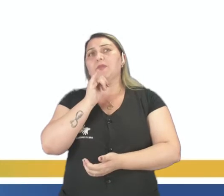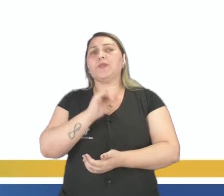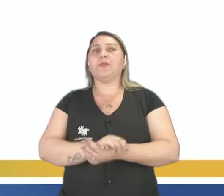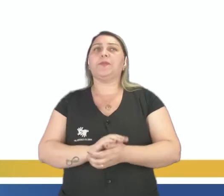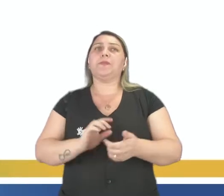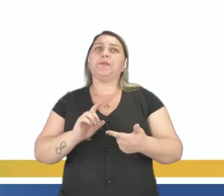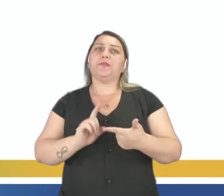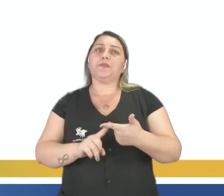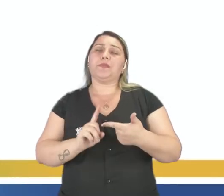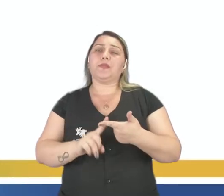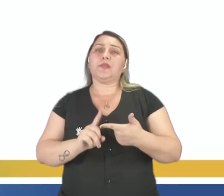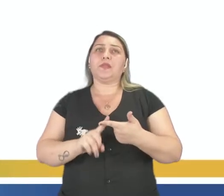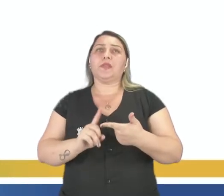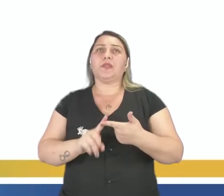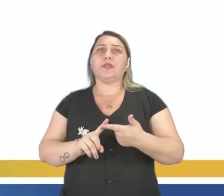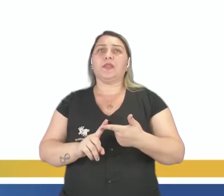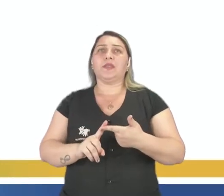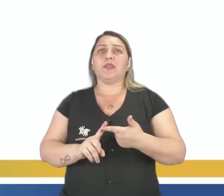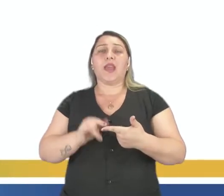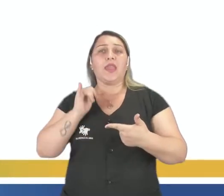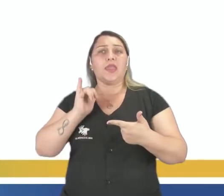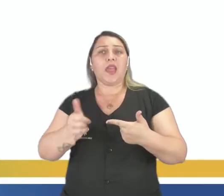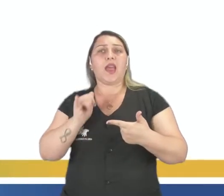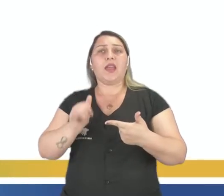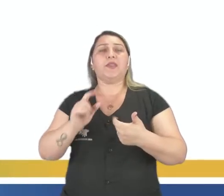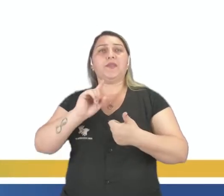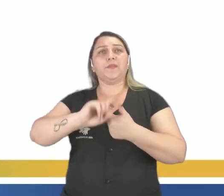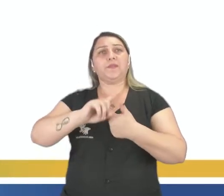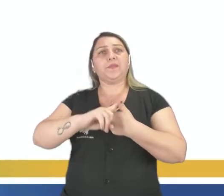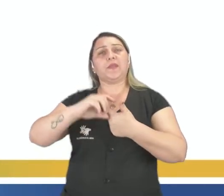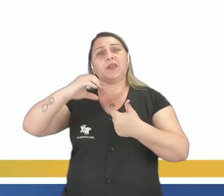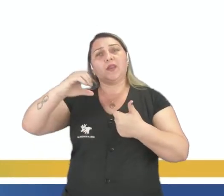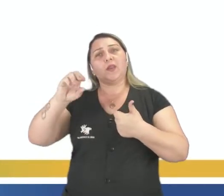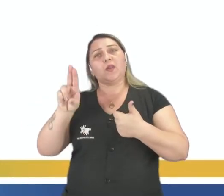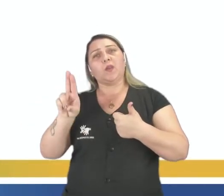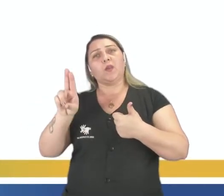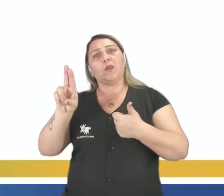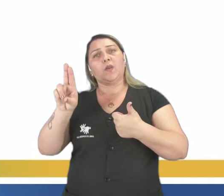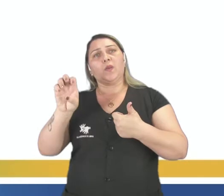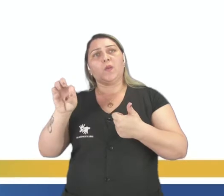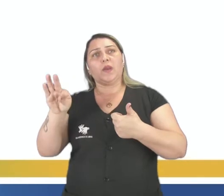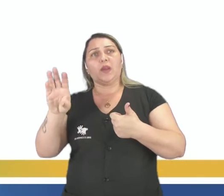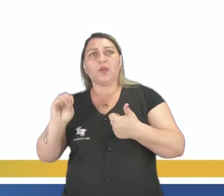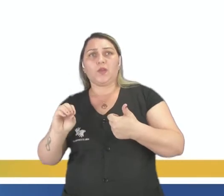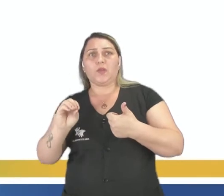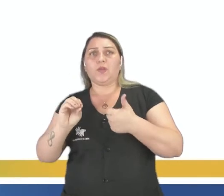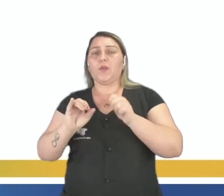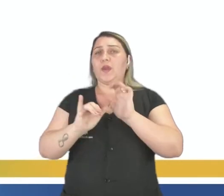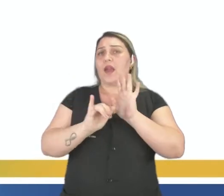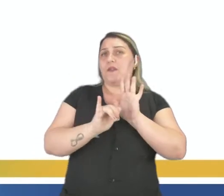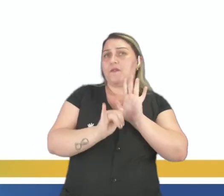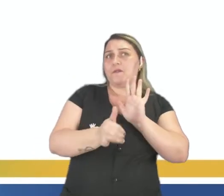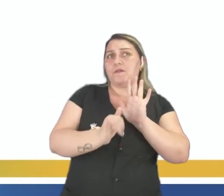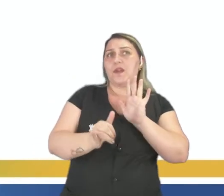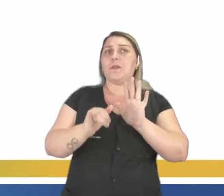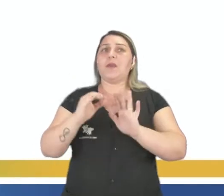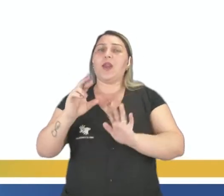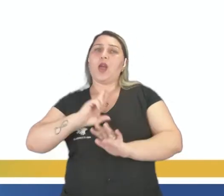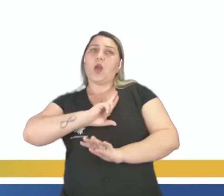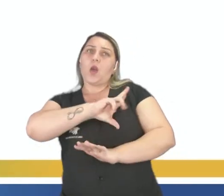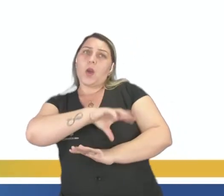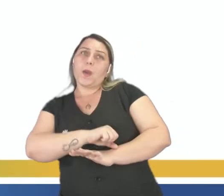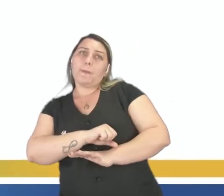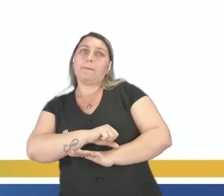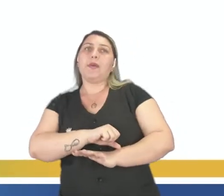Ejemplos. Ejemplos de texto narrativo. Nosotros tenemos el cuento, la fábula, el romance,